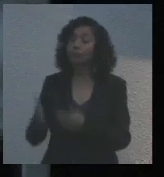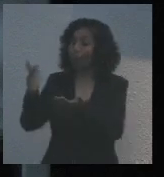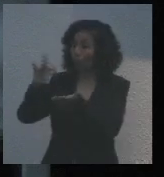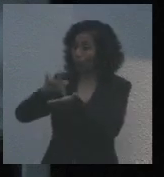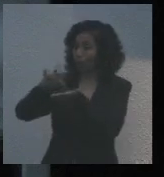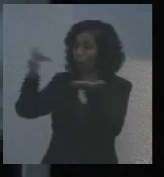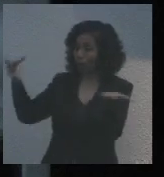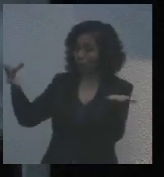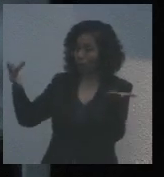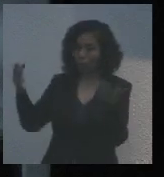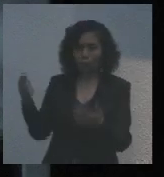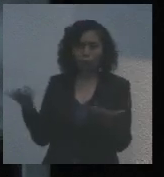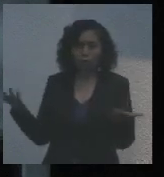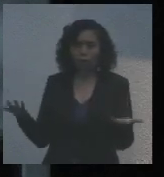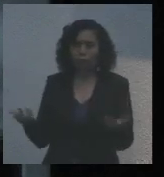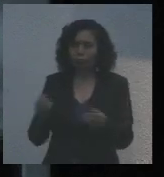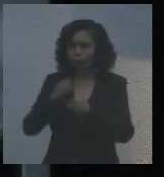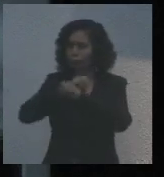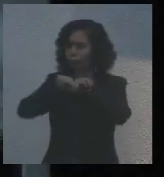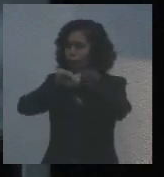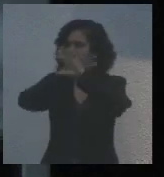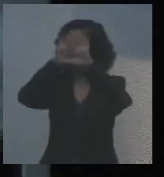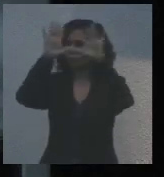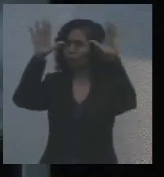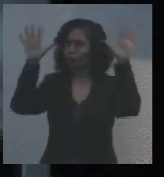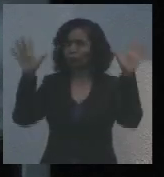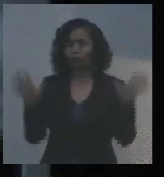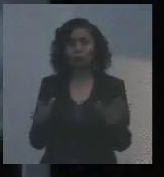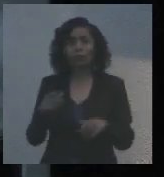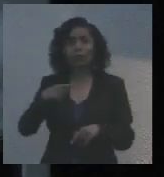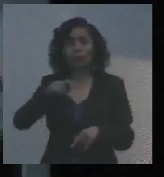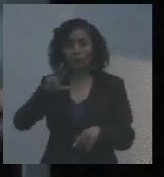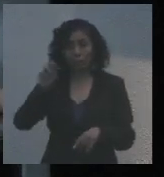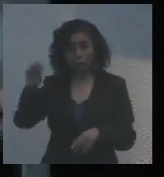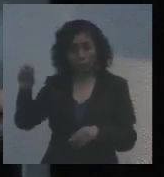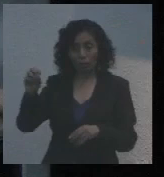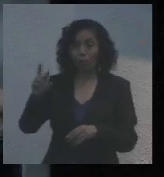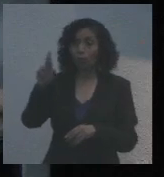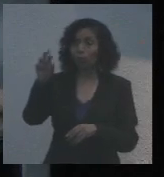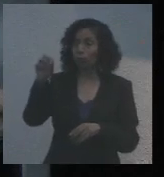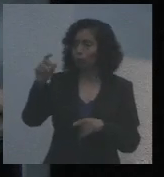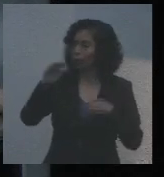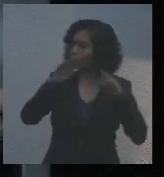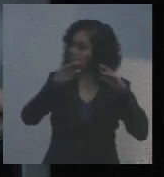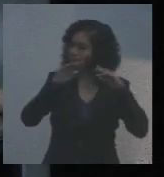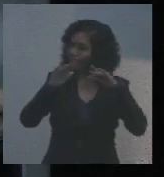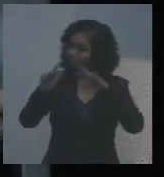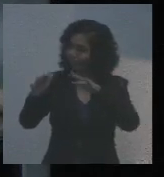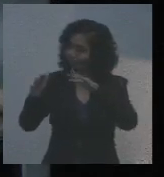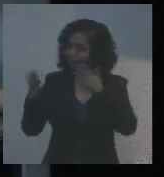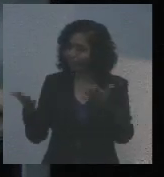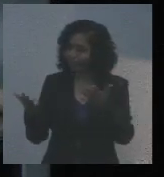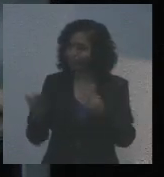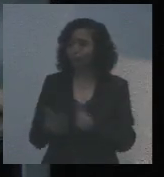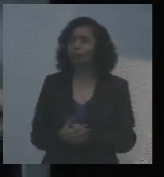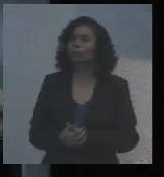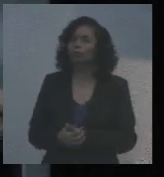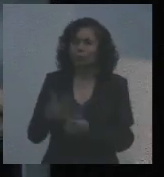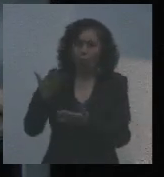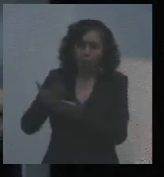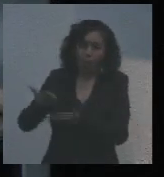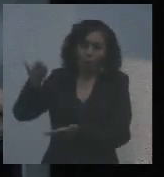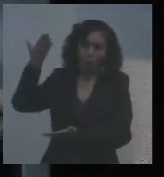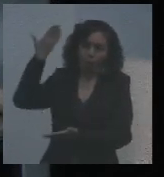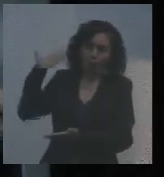por ser Faro de luz para Quintana ro bendita seas Rosa María tus ancestras